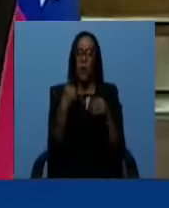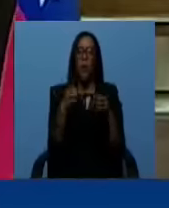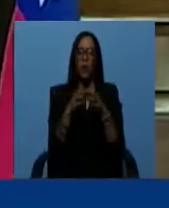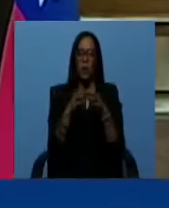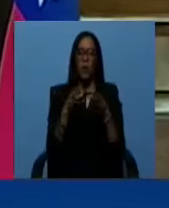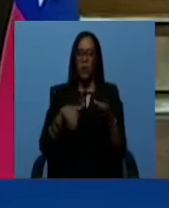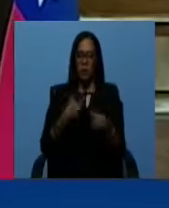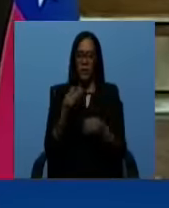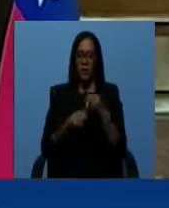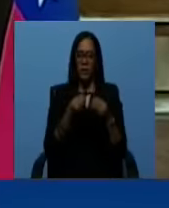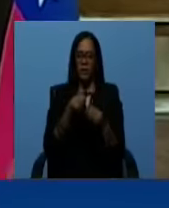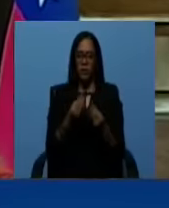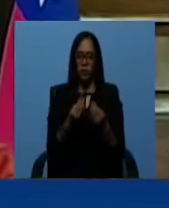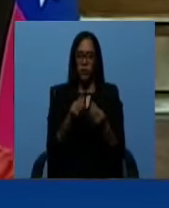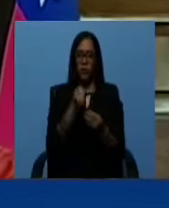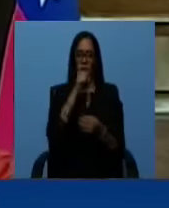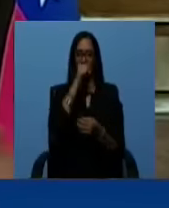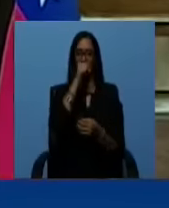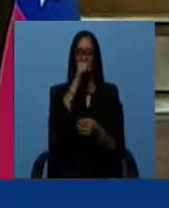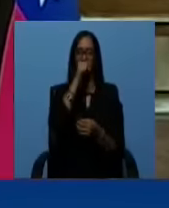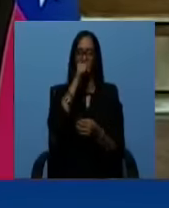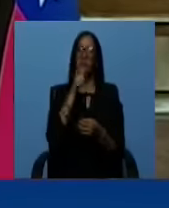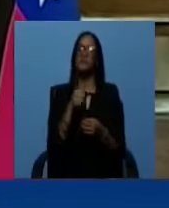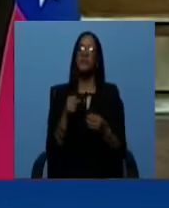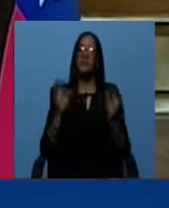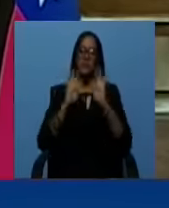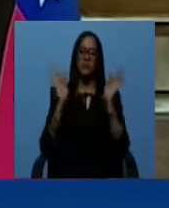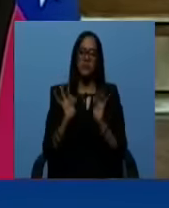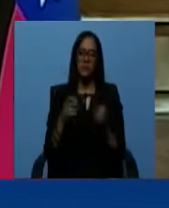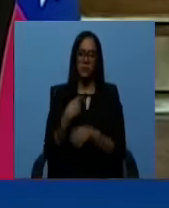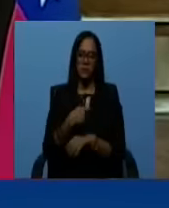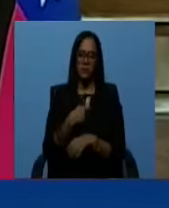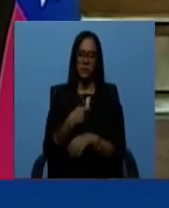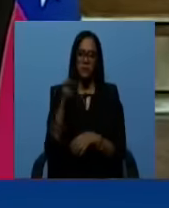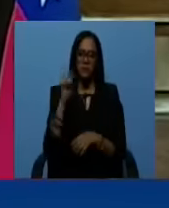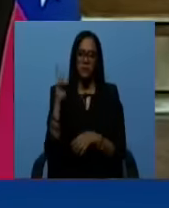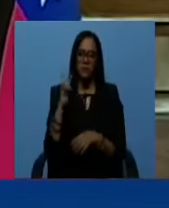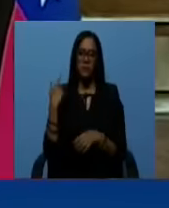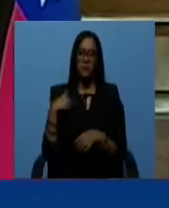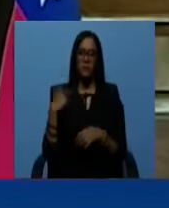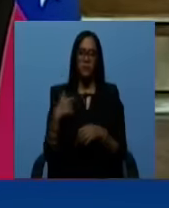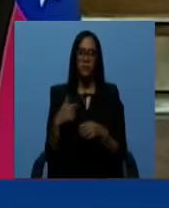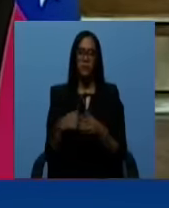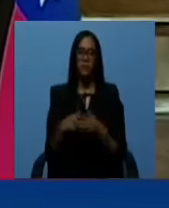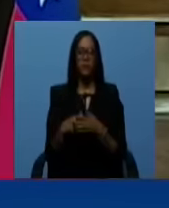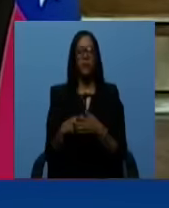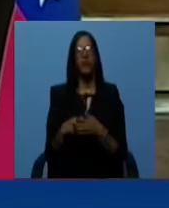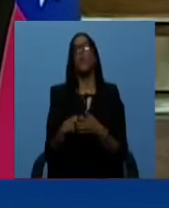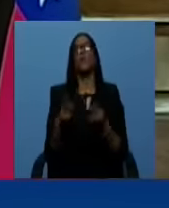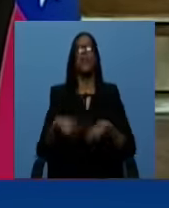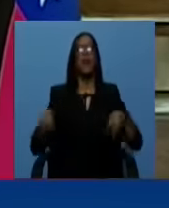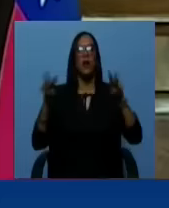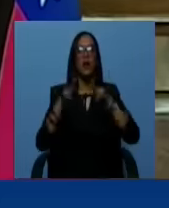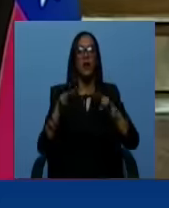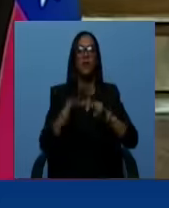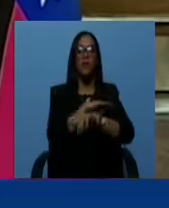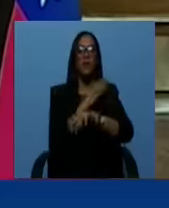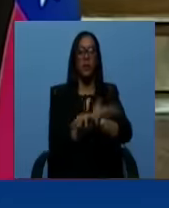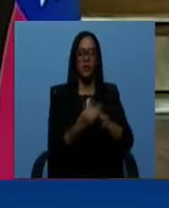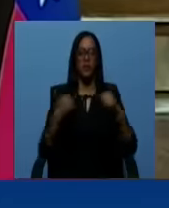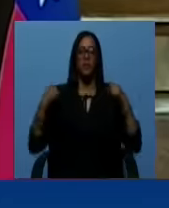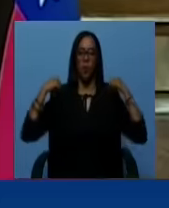hacer mucho como mecanismo de financiamiento para que Venezuela tenga un mercado de valores fortalecido y